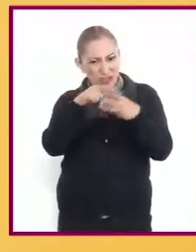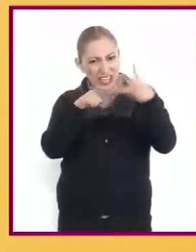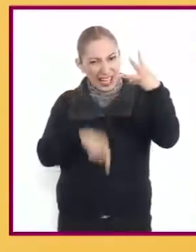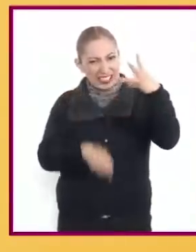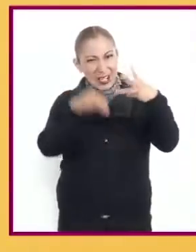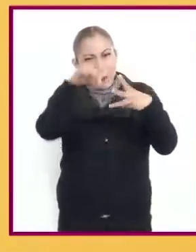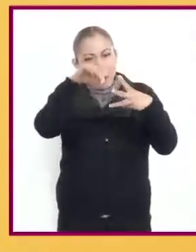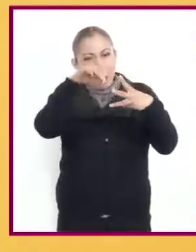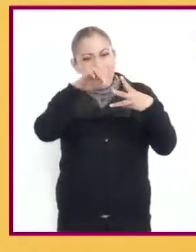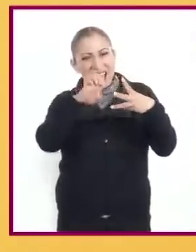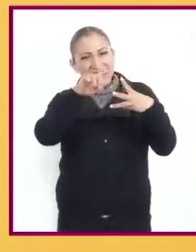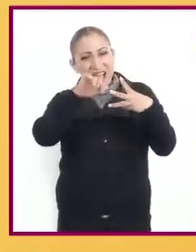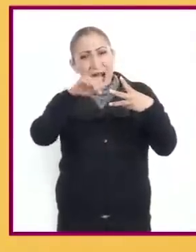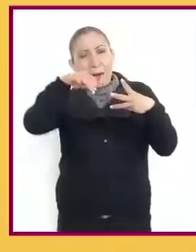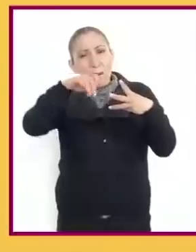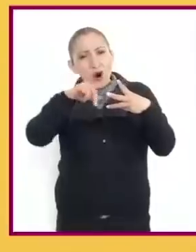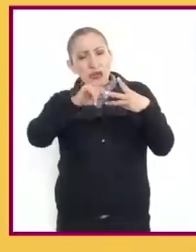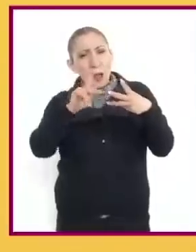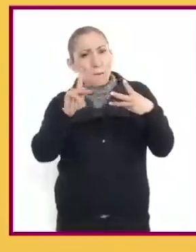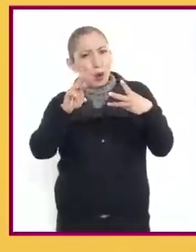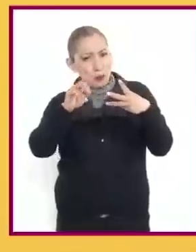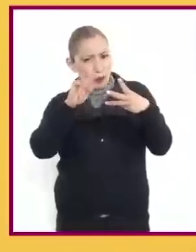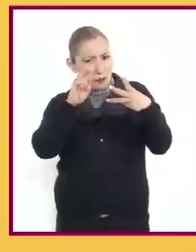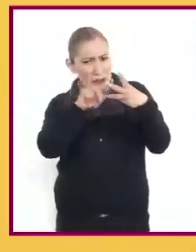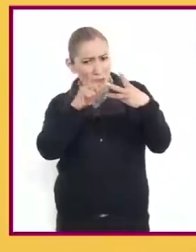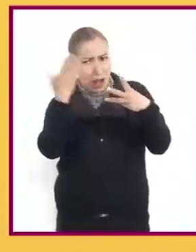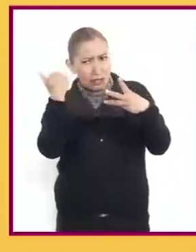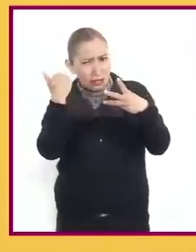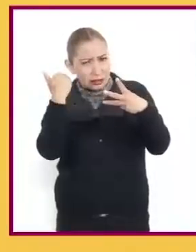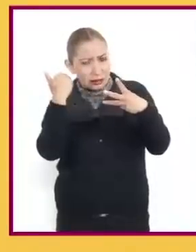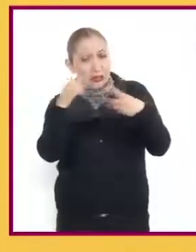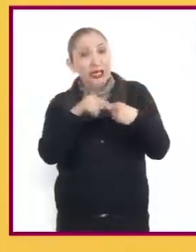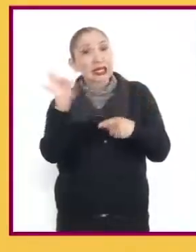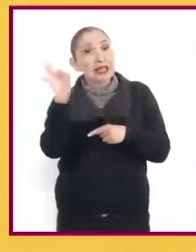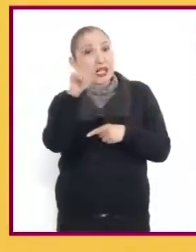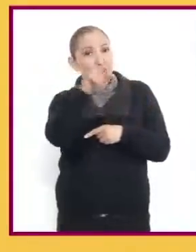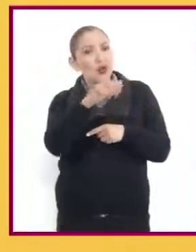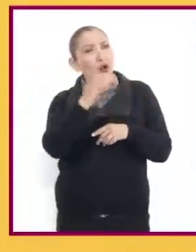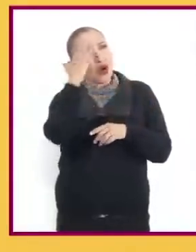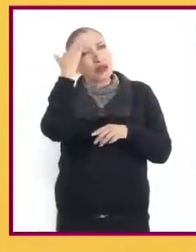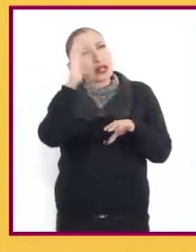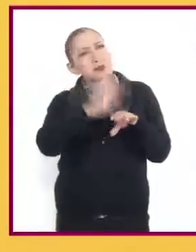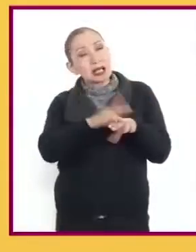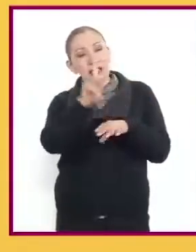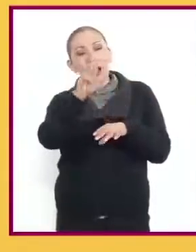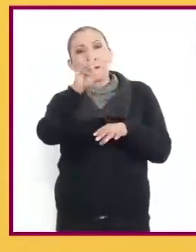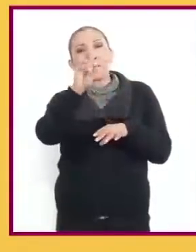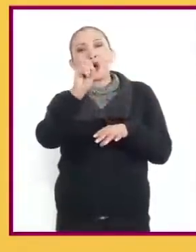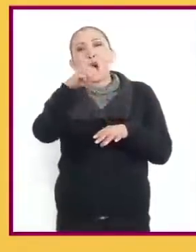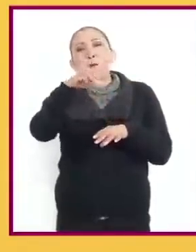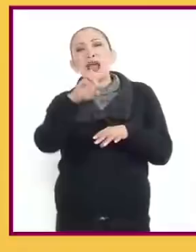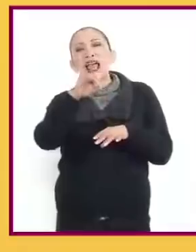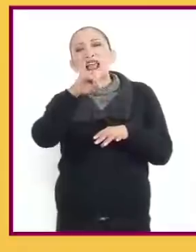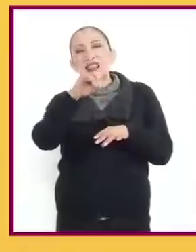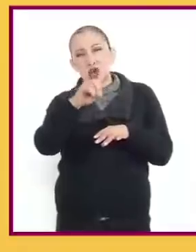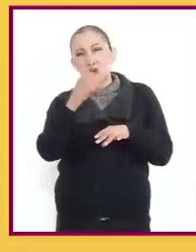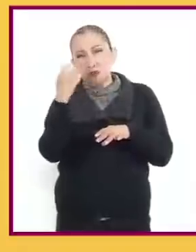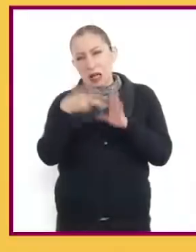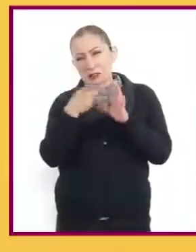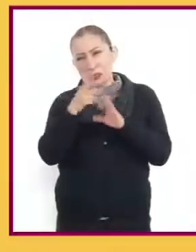que observaron en el video anterior? Seguramente están más familiarizados con el promedio,